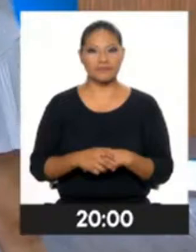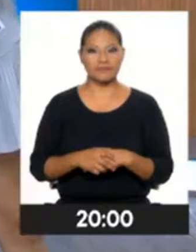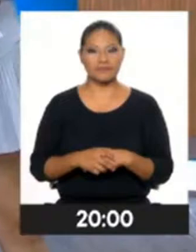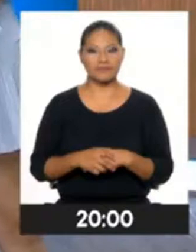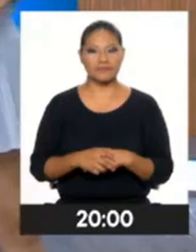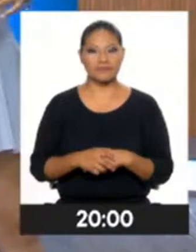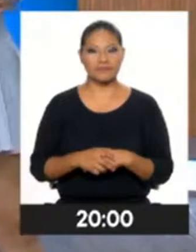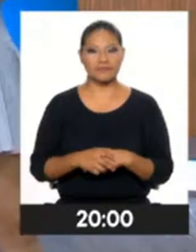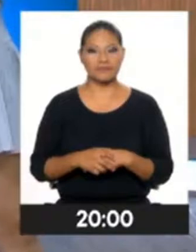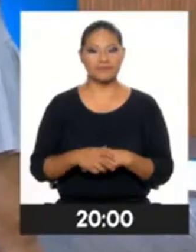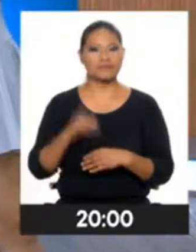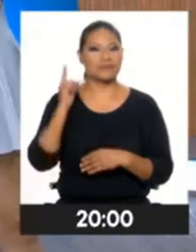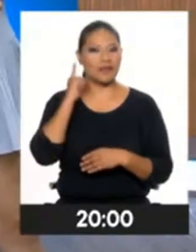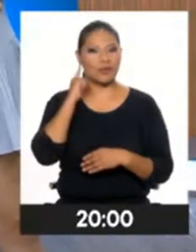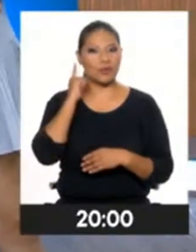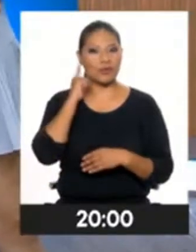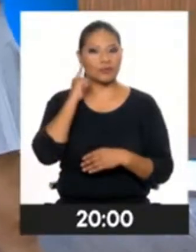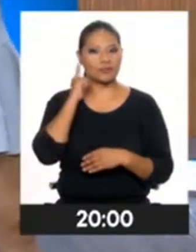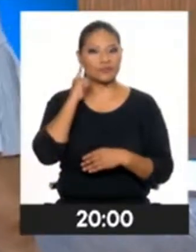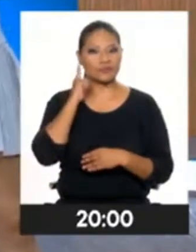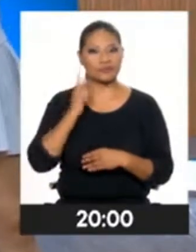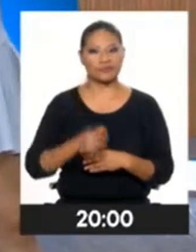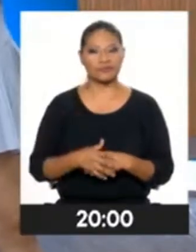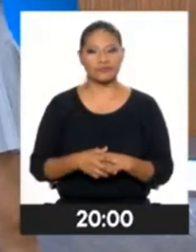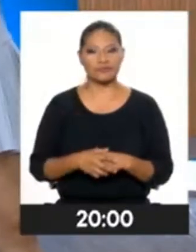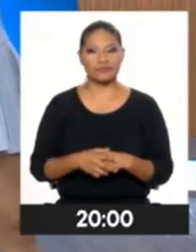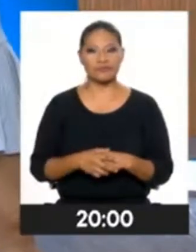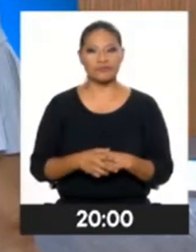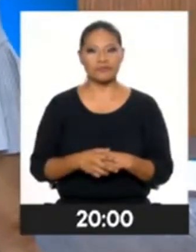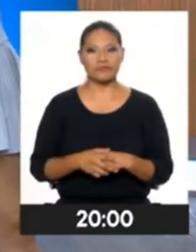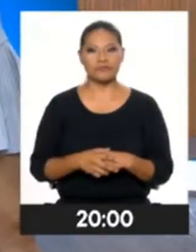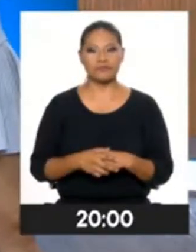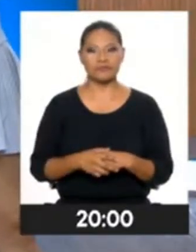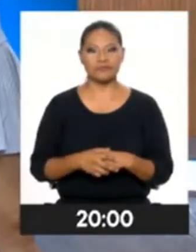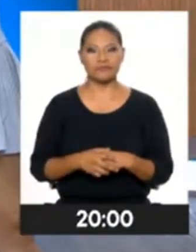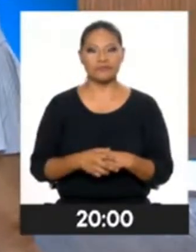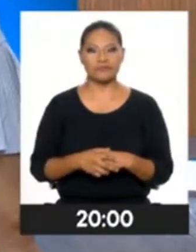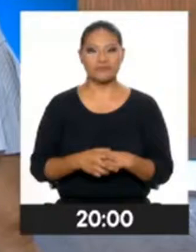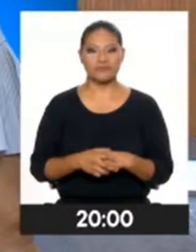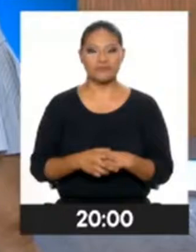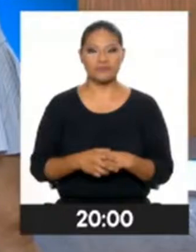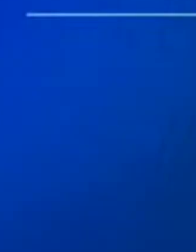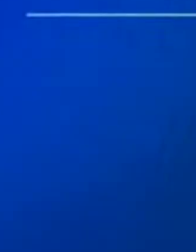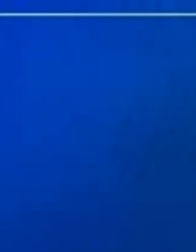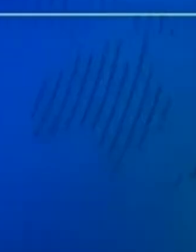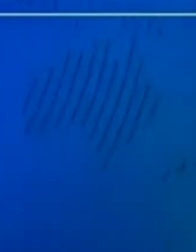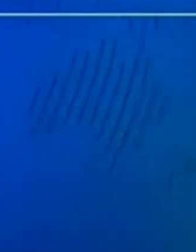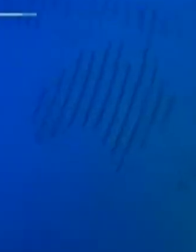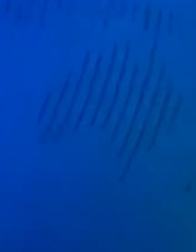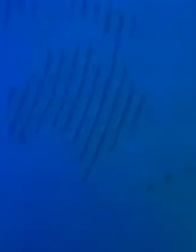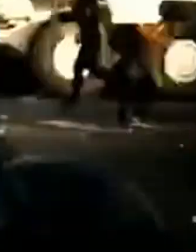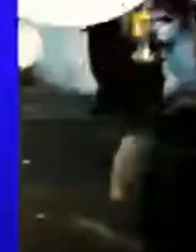en La Señal que nos une. Vamos rápidamente, así comienza la edición noche de TV Perú Noticias.